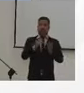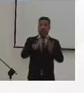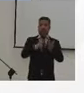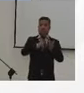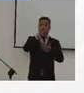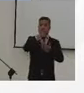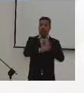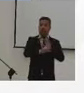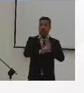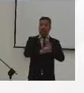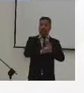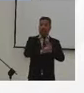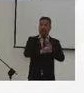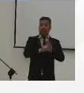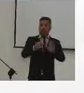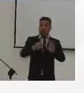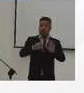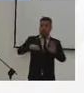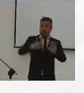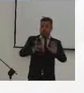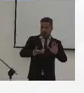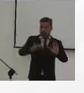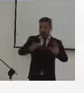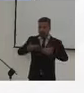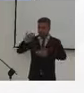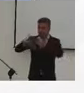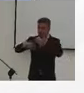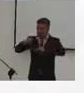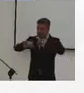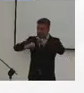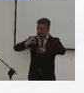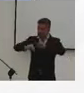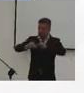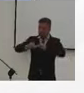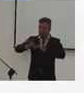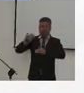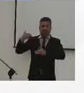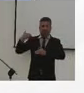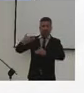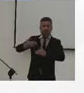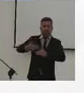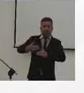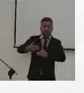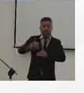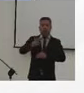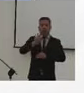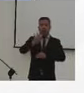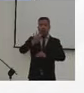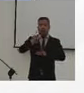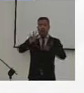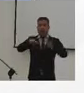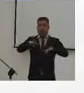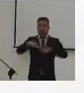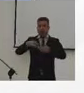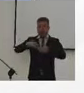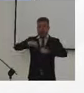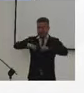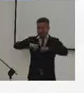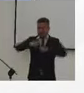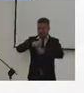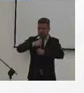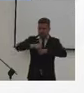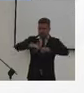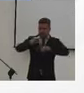un proyecto de ley que venimos desarrollando y trabajando desde hace más de nueve meses